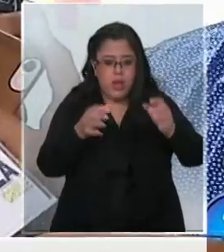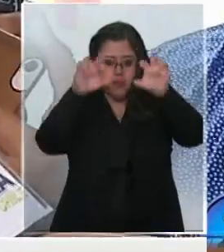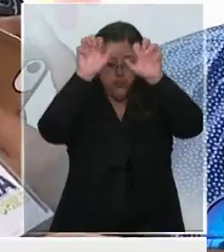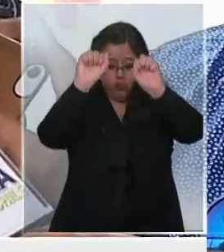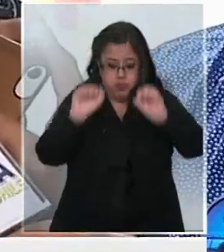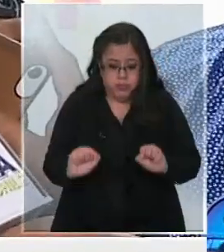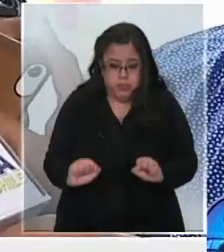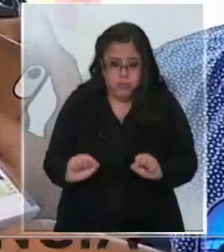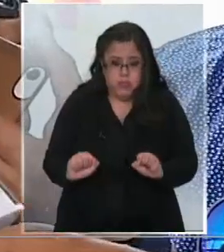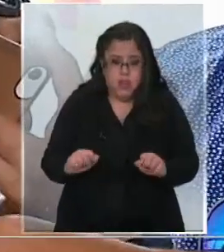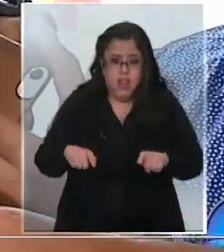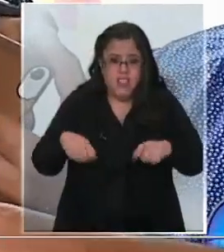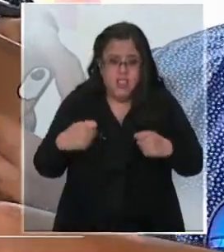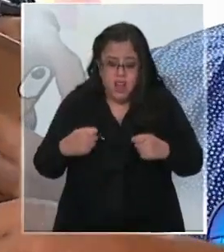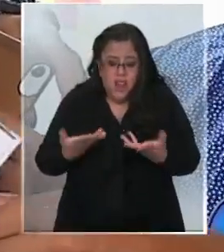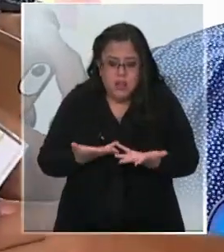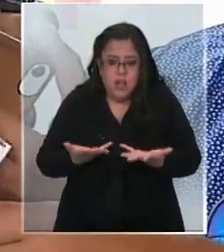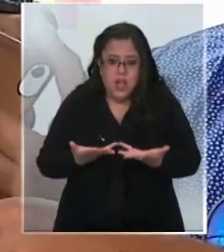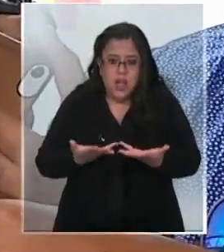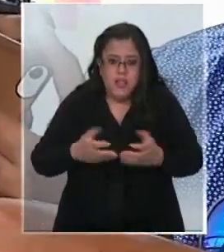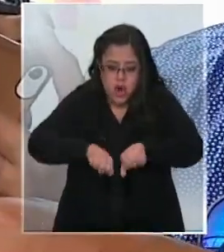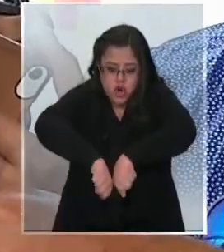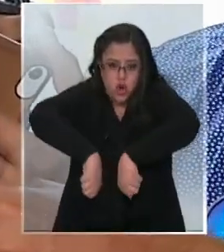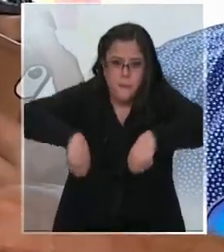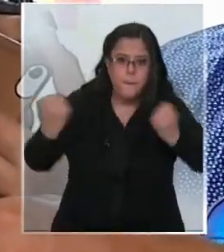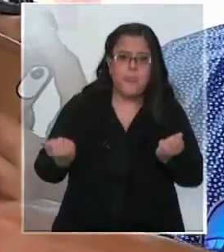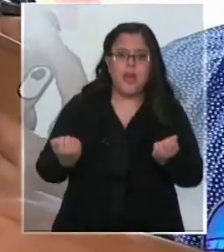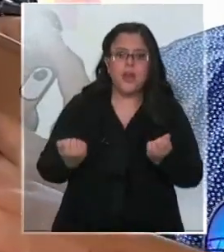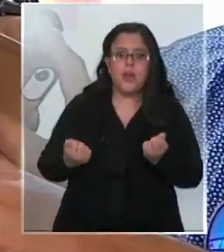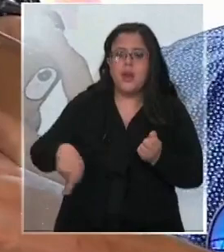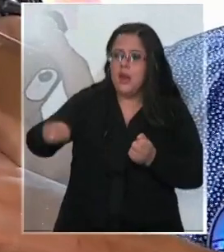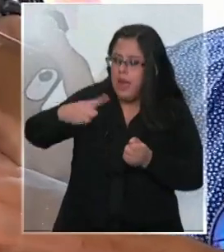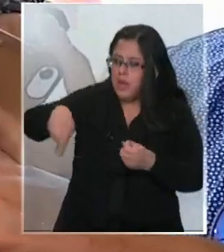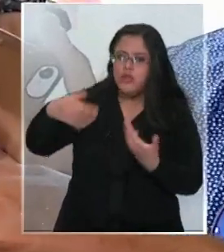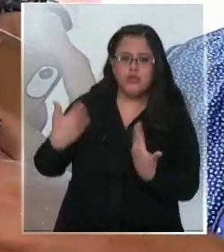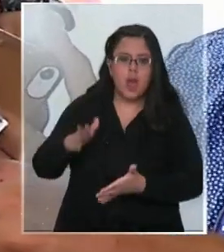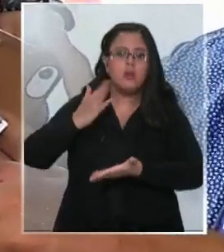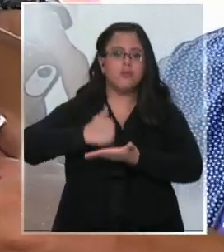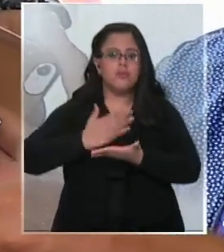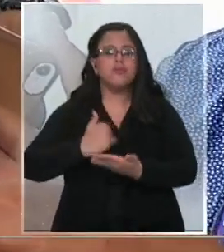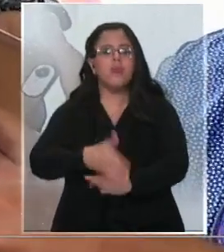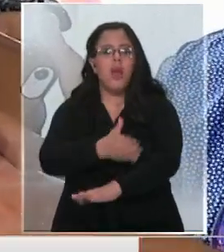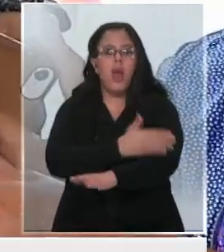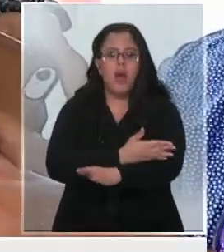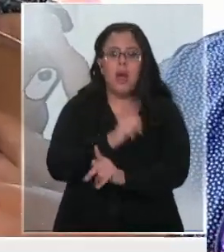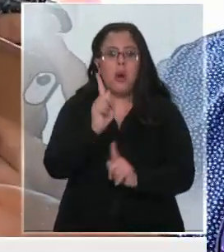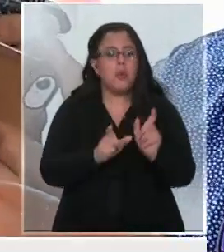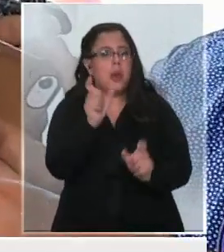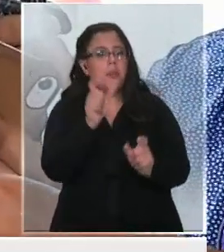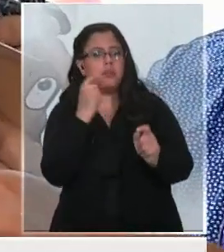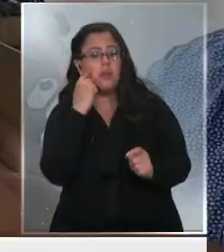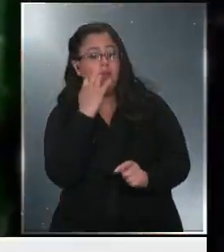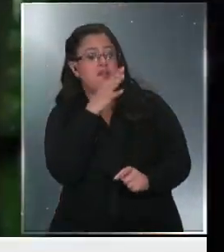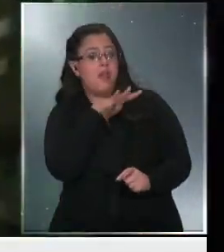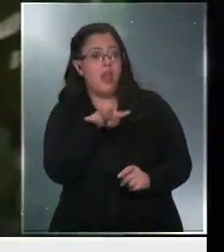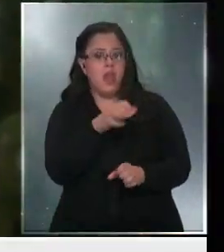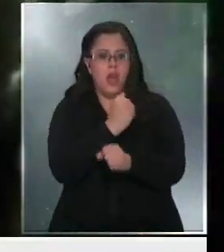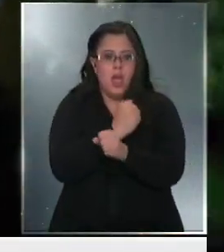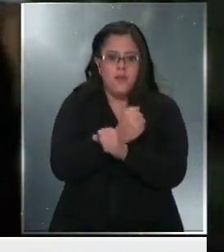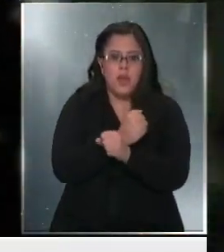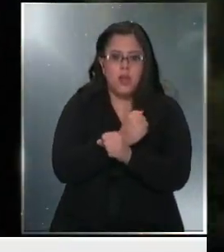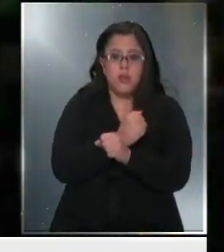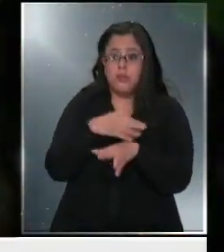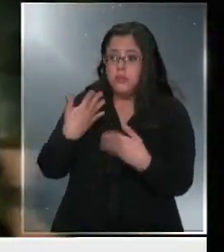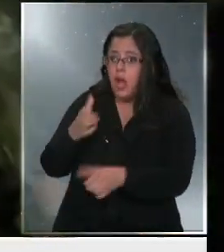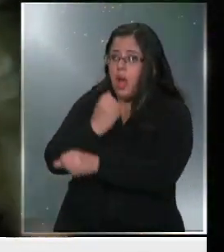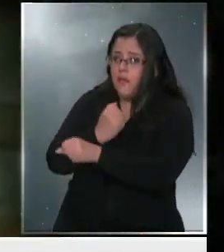cuenta de una organización. Venían en un vehículo, estaban planificados, había gente que observaba la presencia policial.